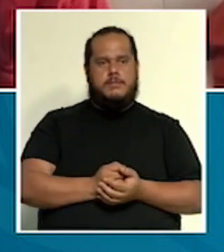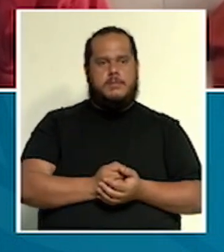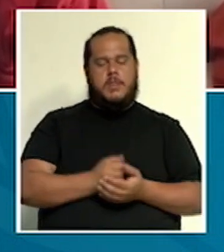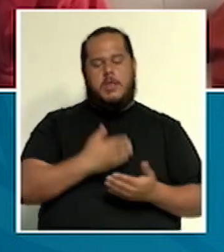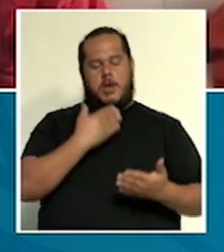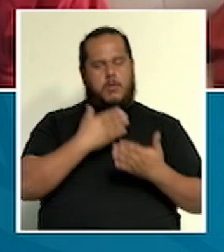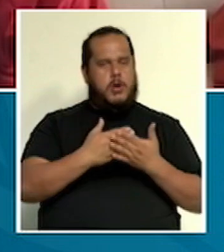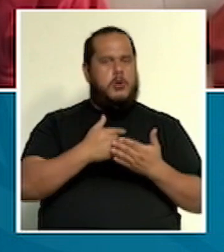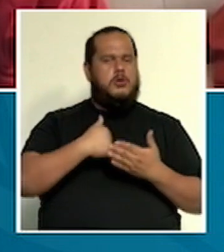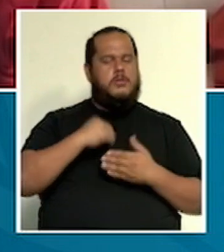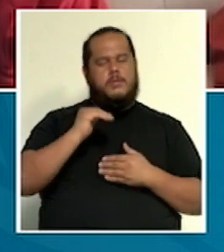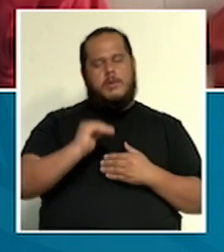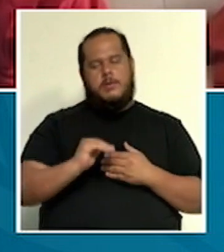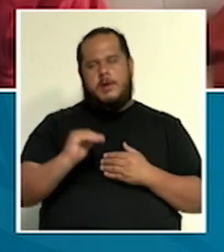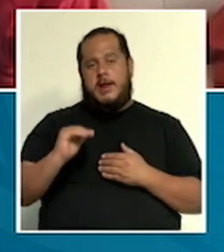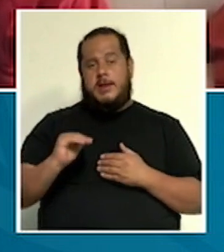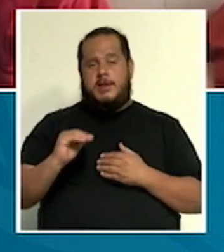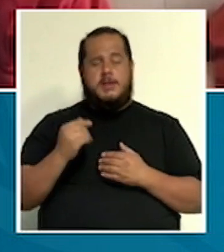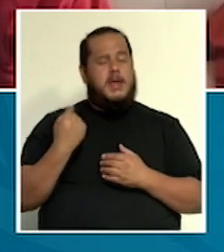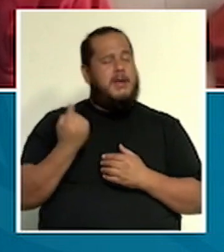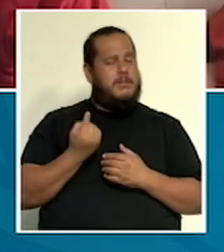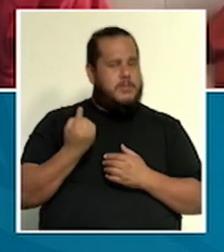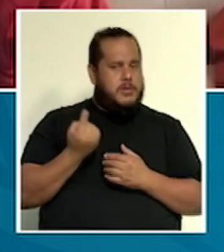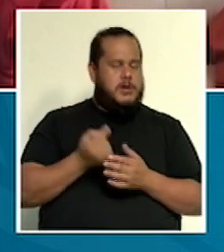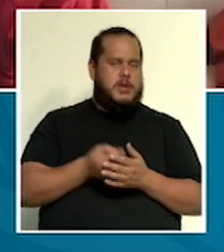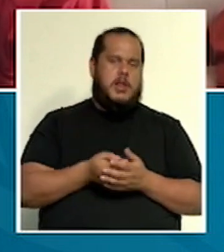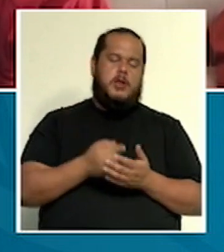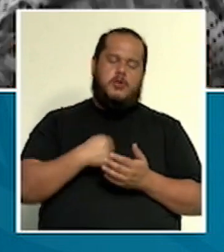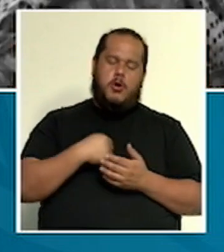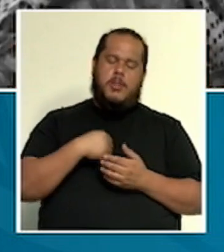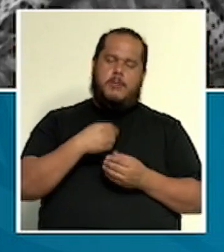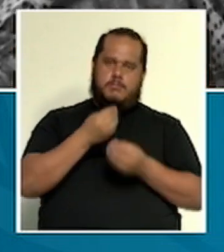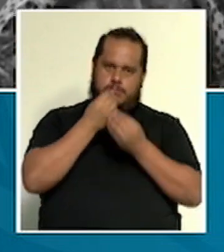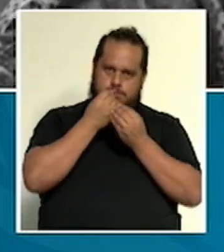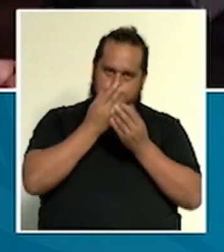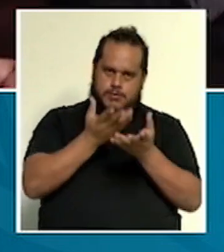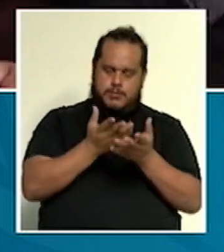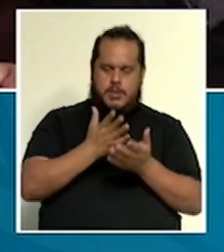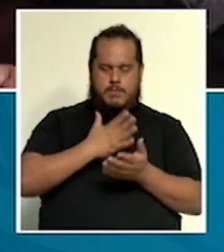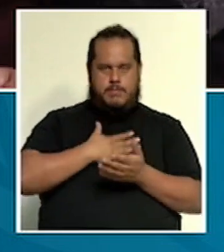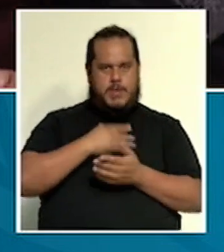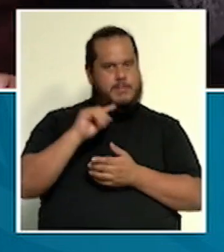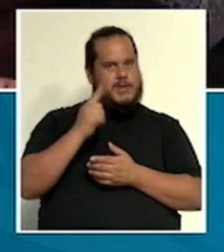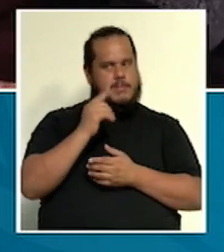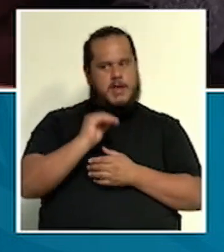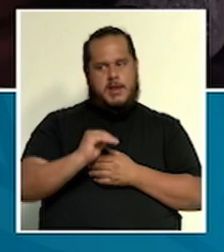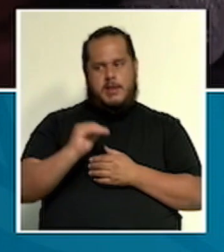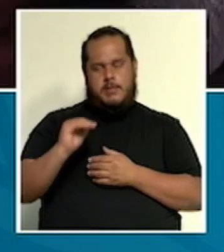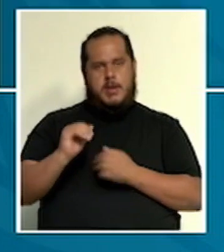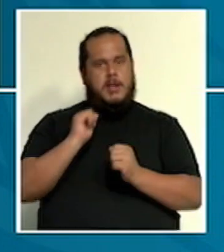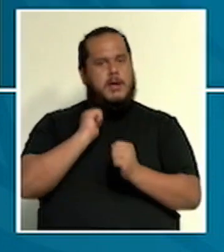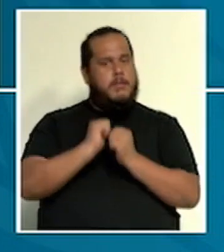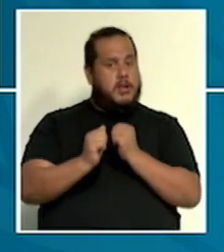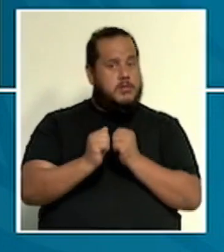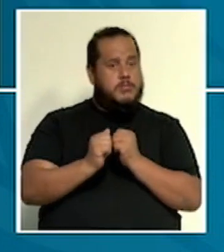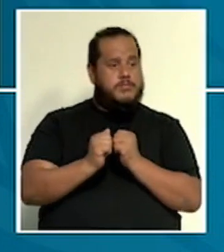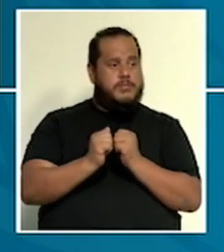Bueno, yo fui una niña bastante solitaria, he de confesarlo. Mi primera infancia pasó